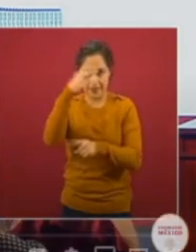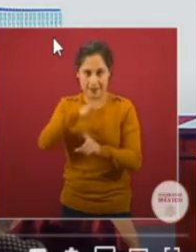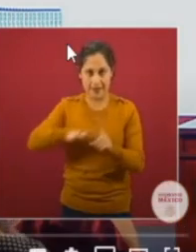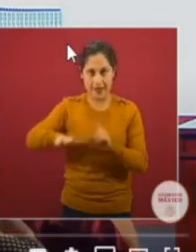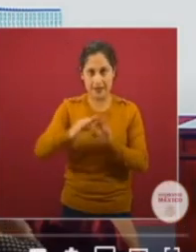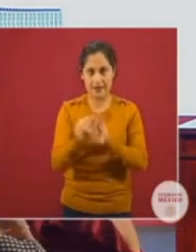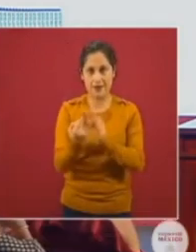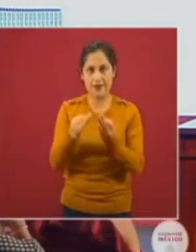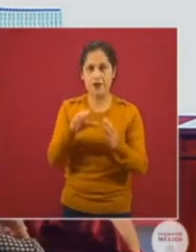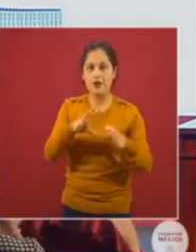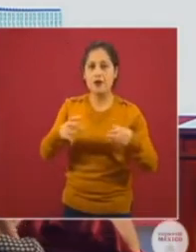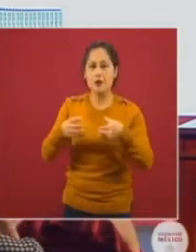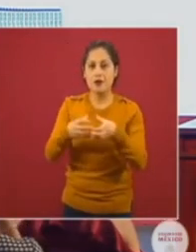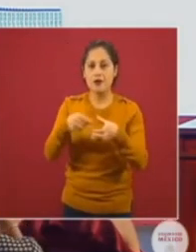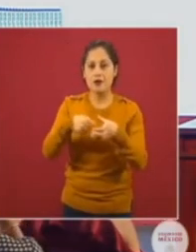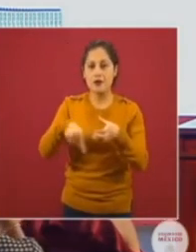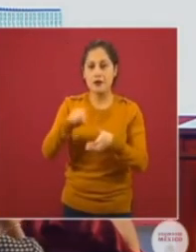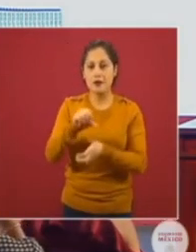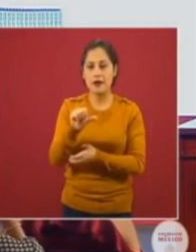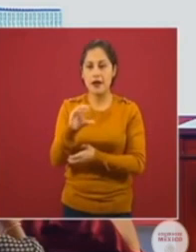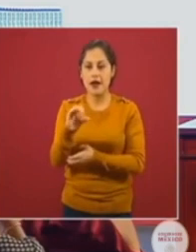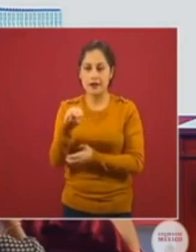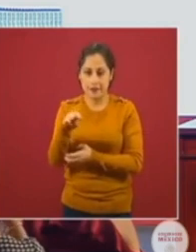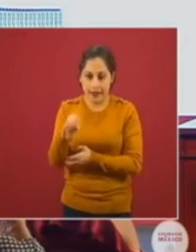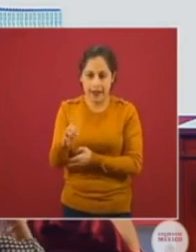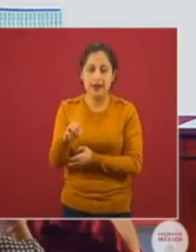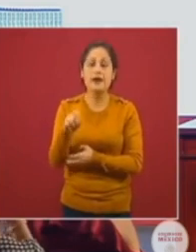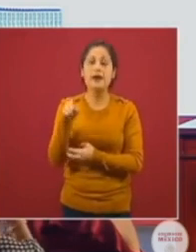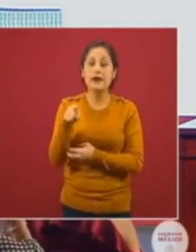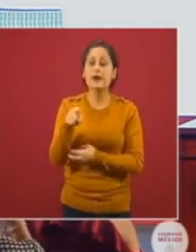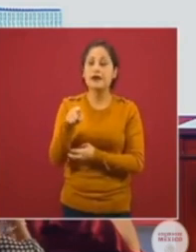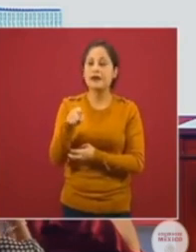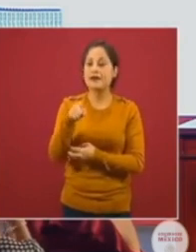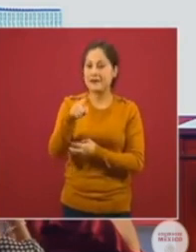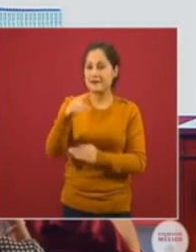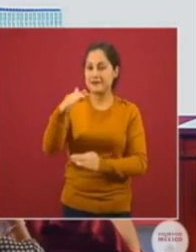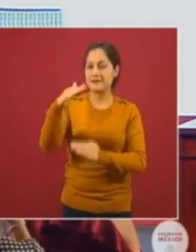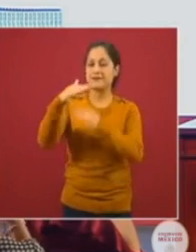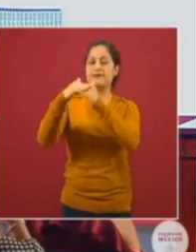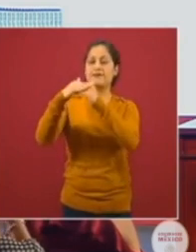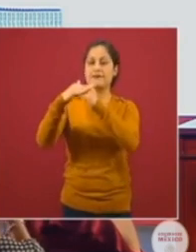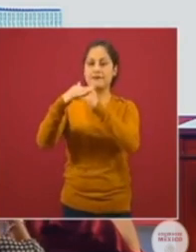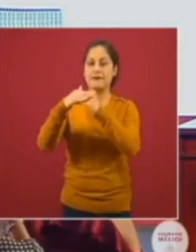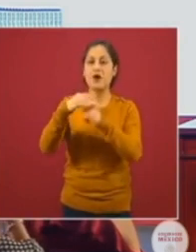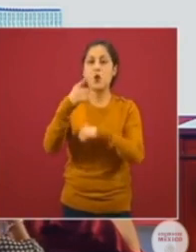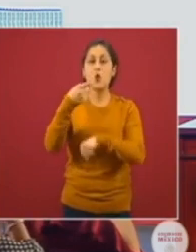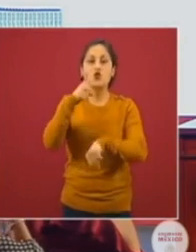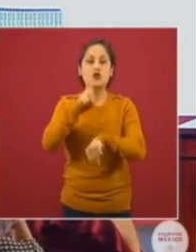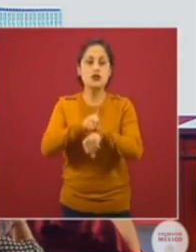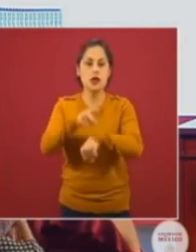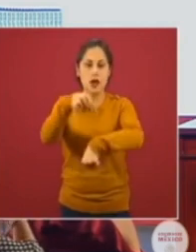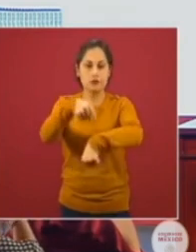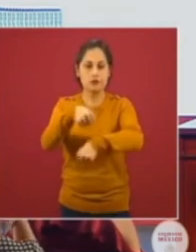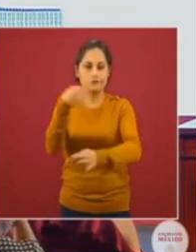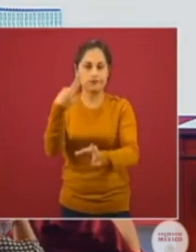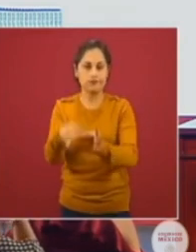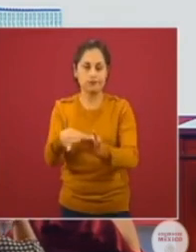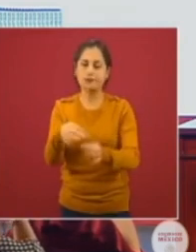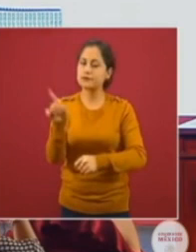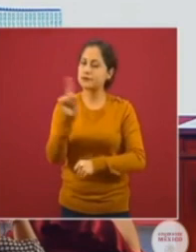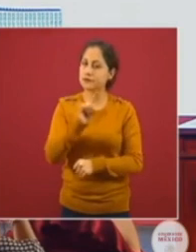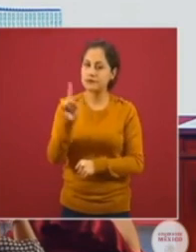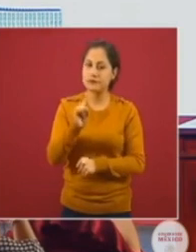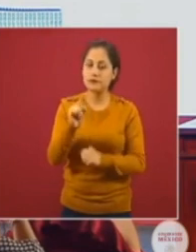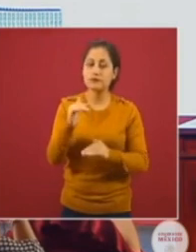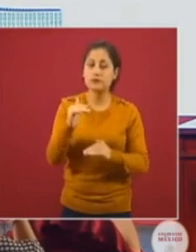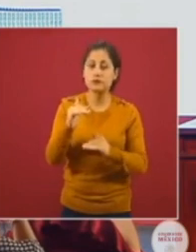la zona de el acmé. Ya hemos dicho también muchas veces que no es un día específico a una hora, sino es una región en la que